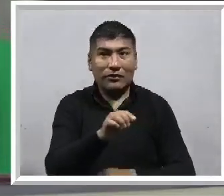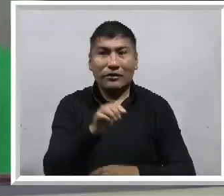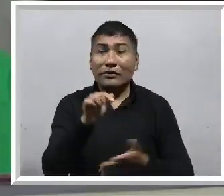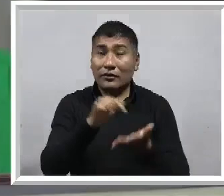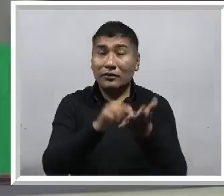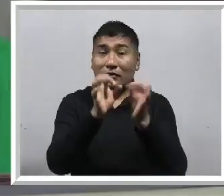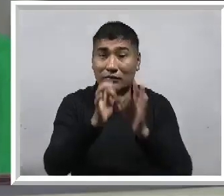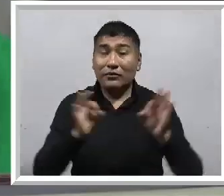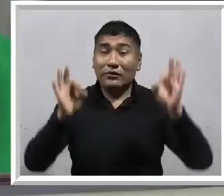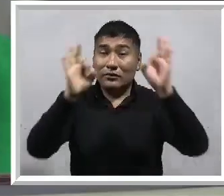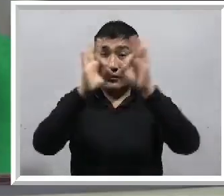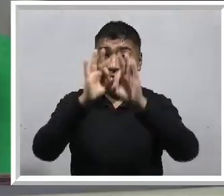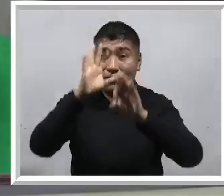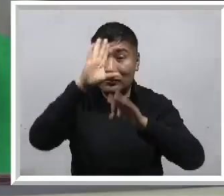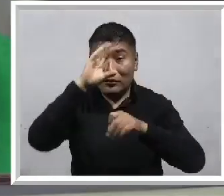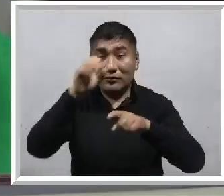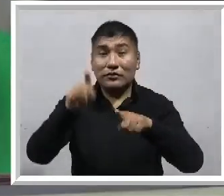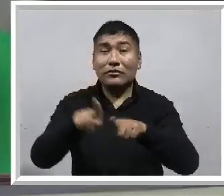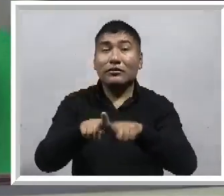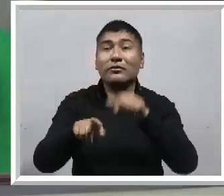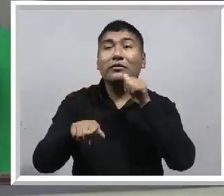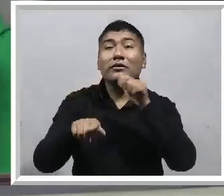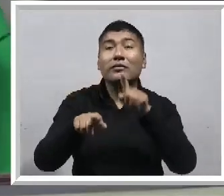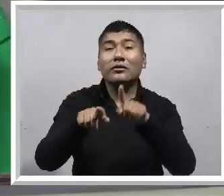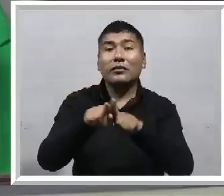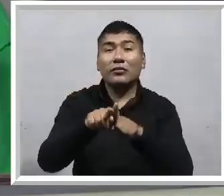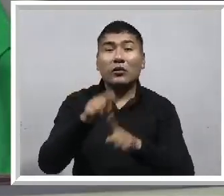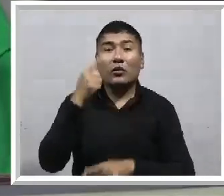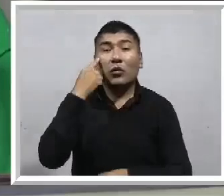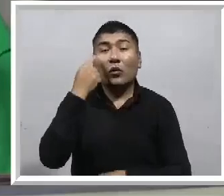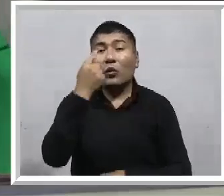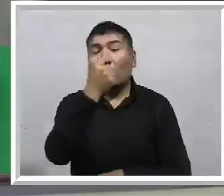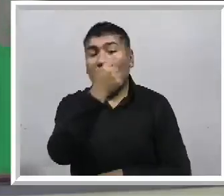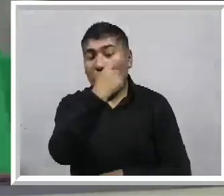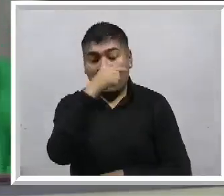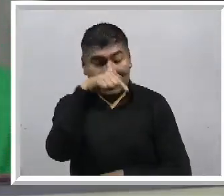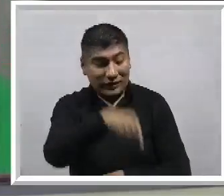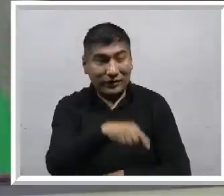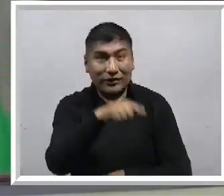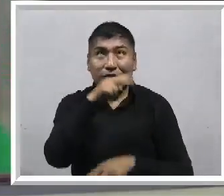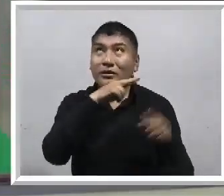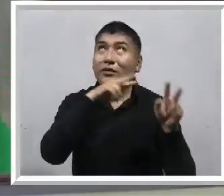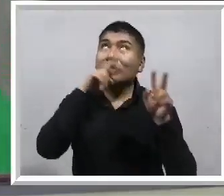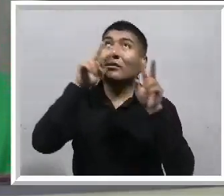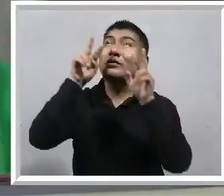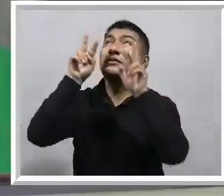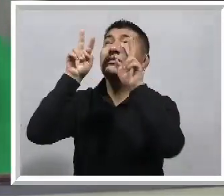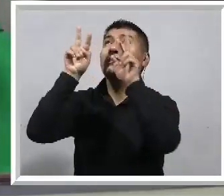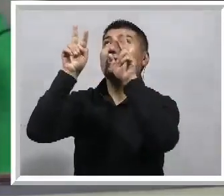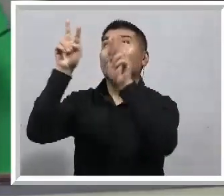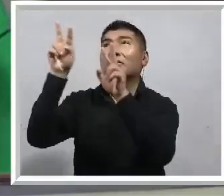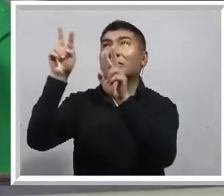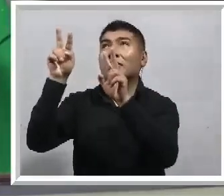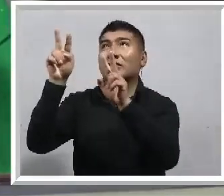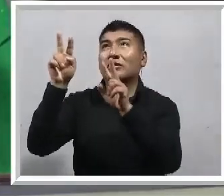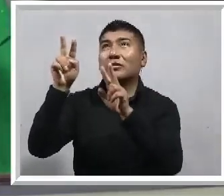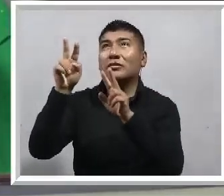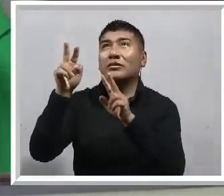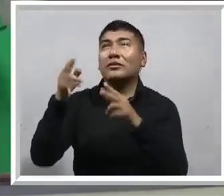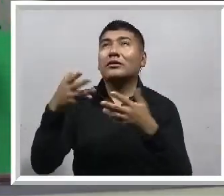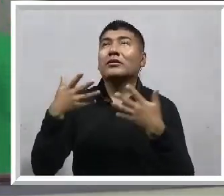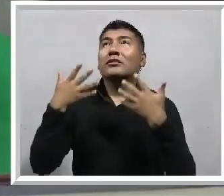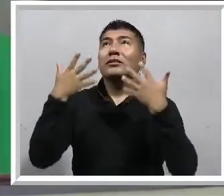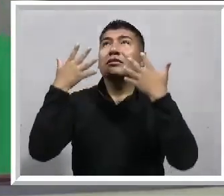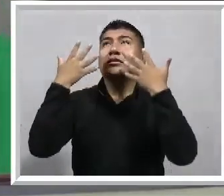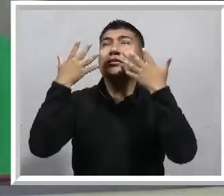importante hermanos levantando los ojos al cielo suspiró